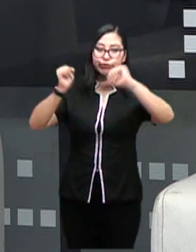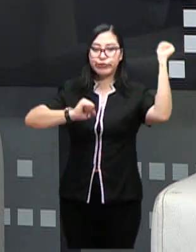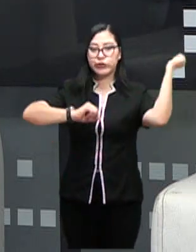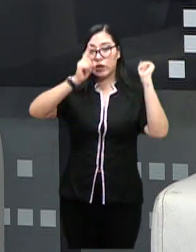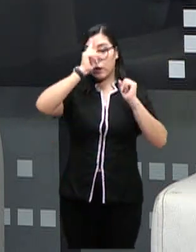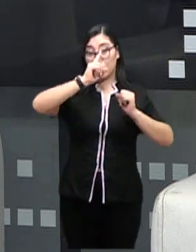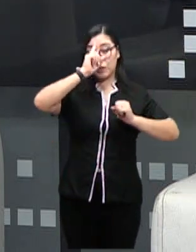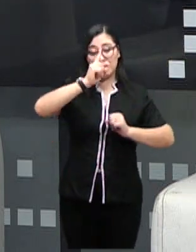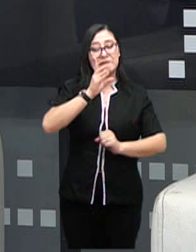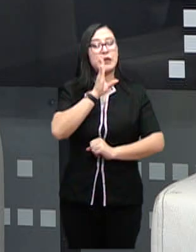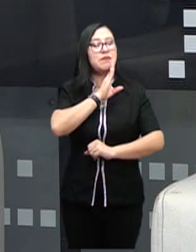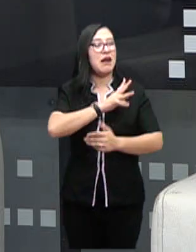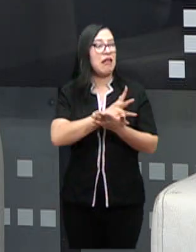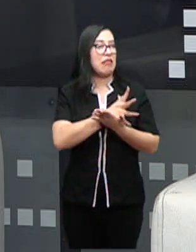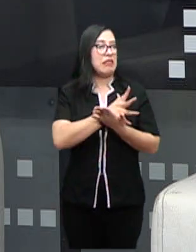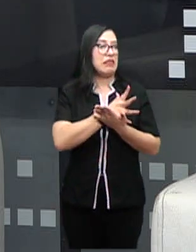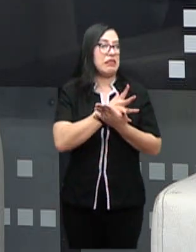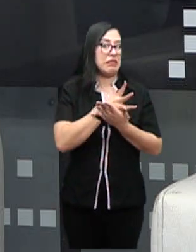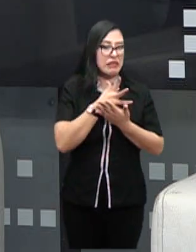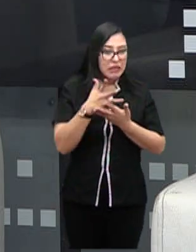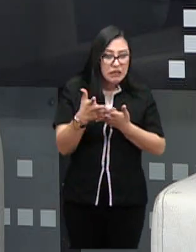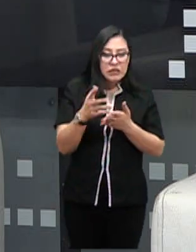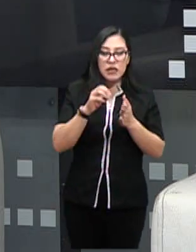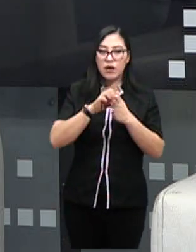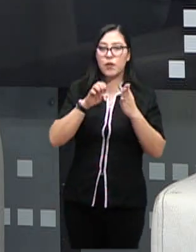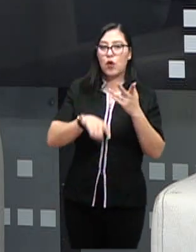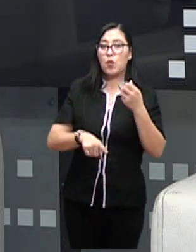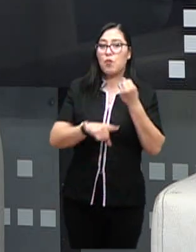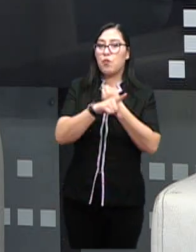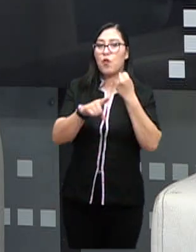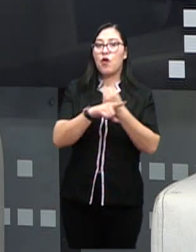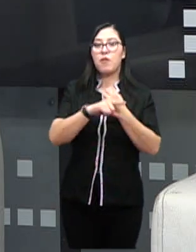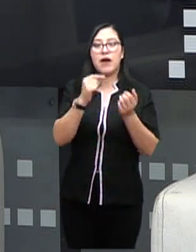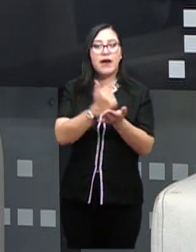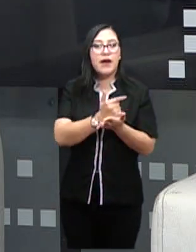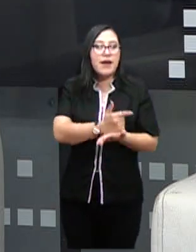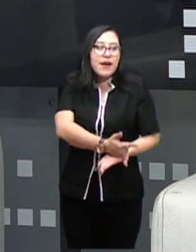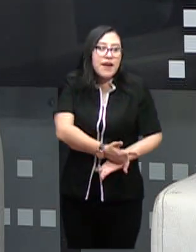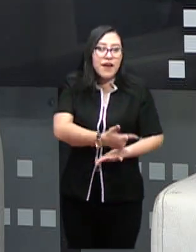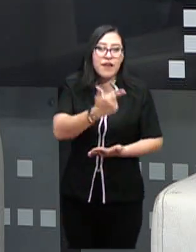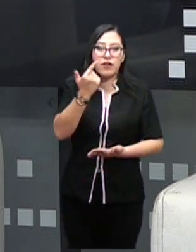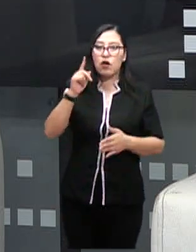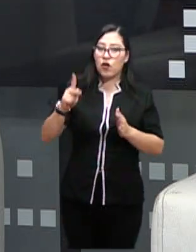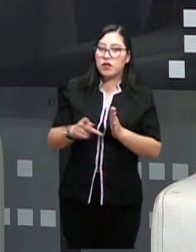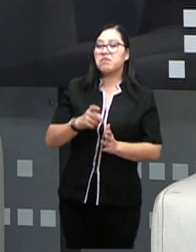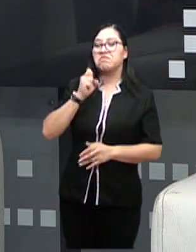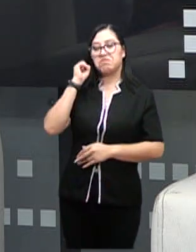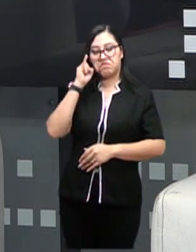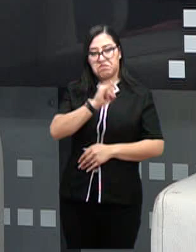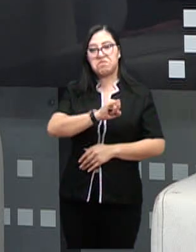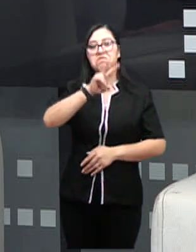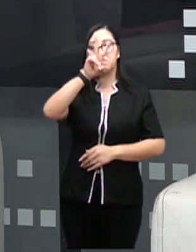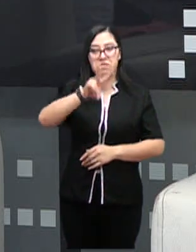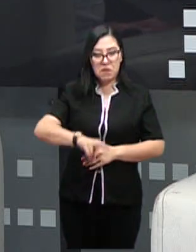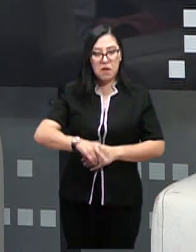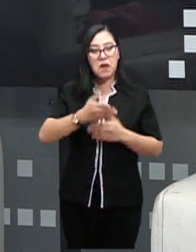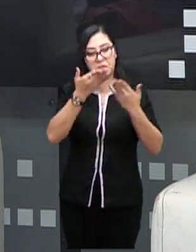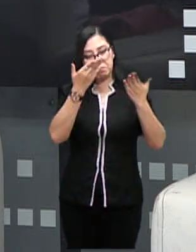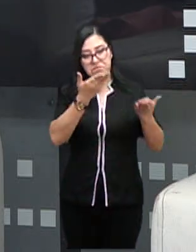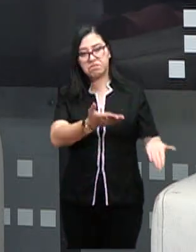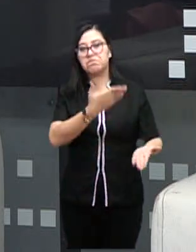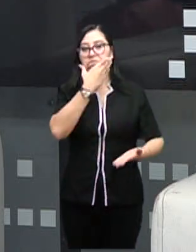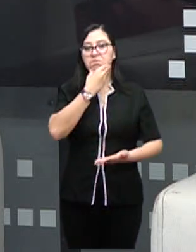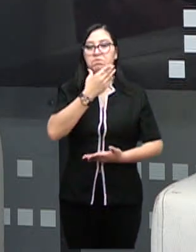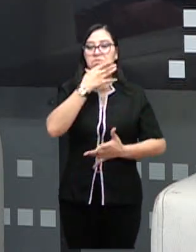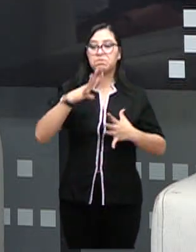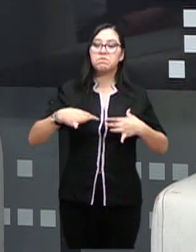son más extremadamente como si hicieran ahora sí que un daño mayor. Y le vuelvo a decir, sí es cierto, lo que dice aquí el señor de la fundación,